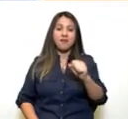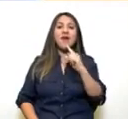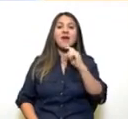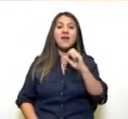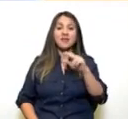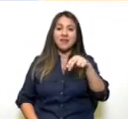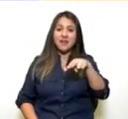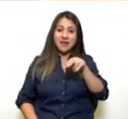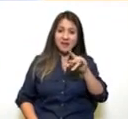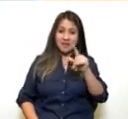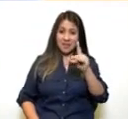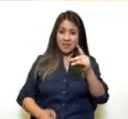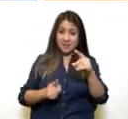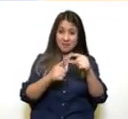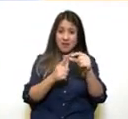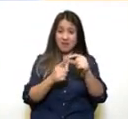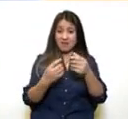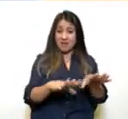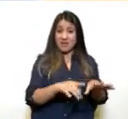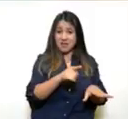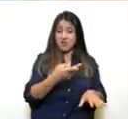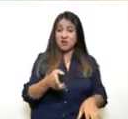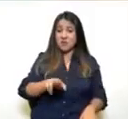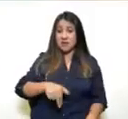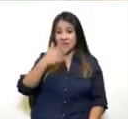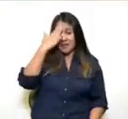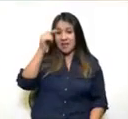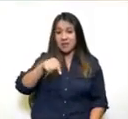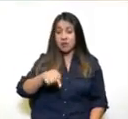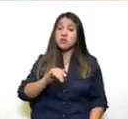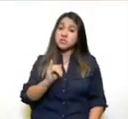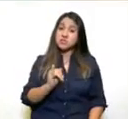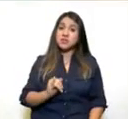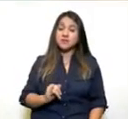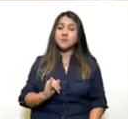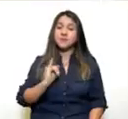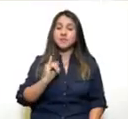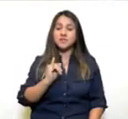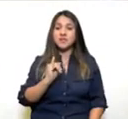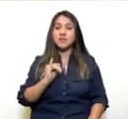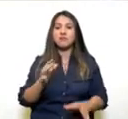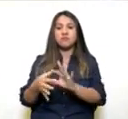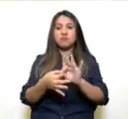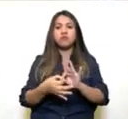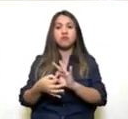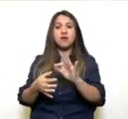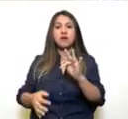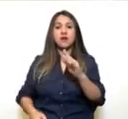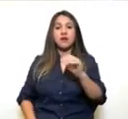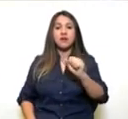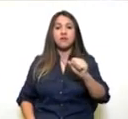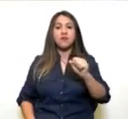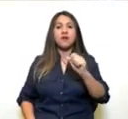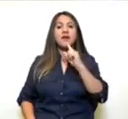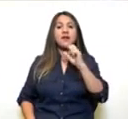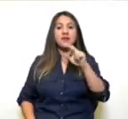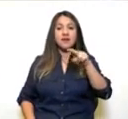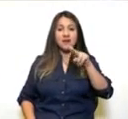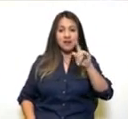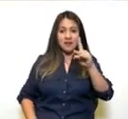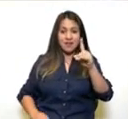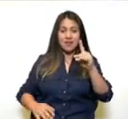y tal vez a la que habría que recalcar hoy la fraternidad la igualdad